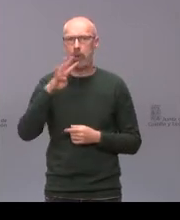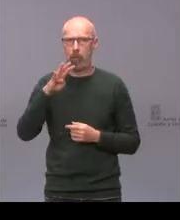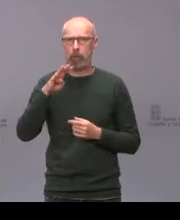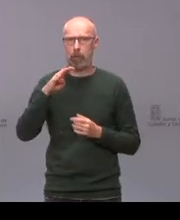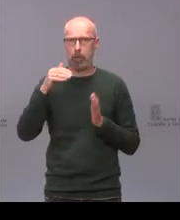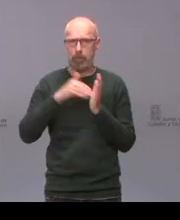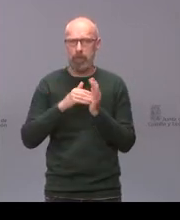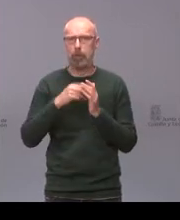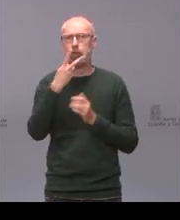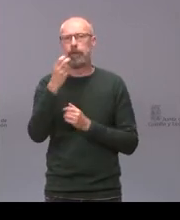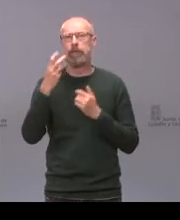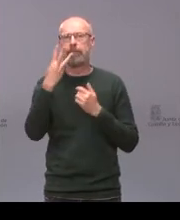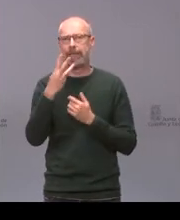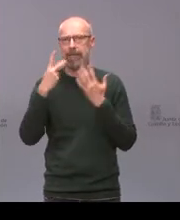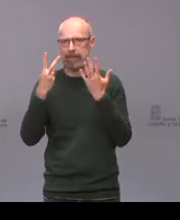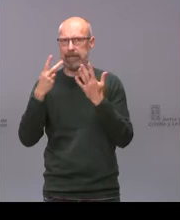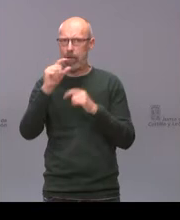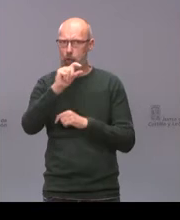1.334.237 dosis y